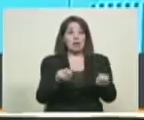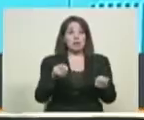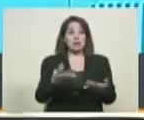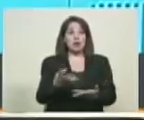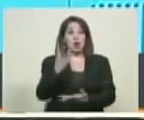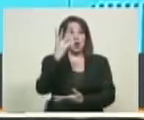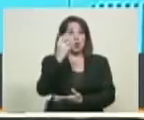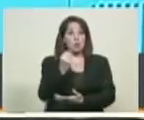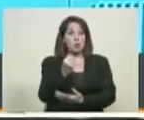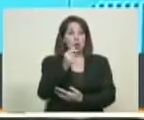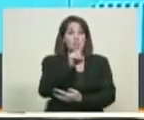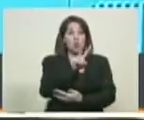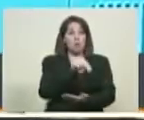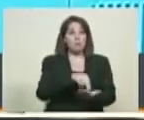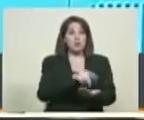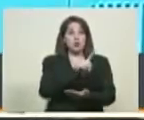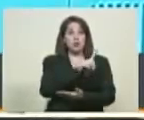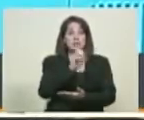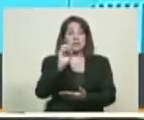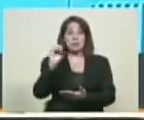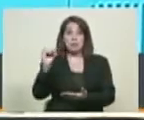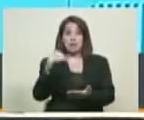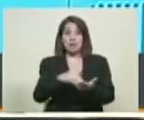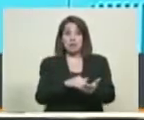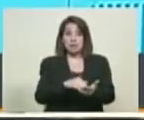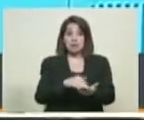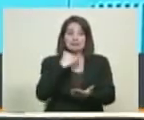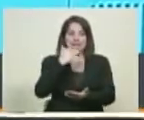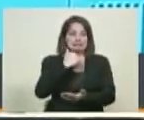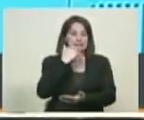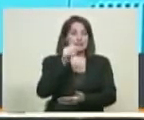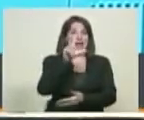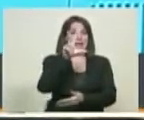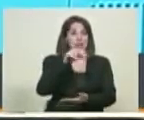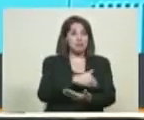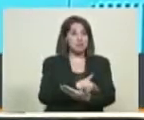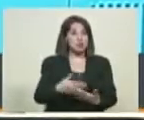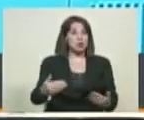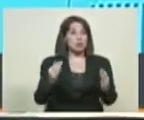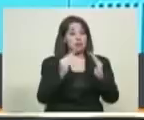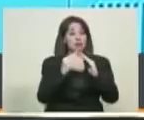vivienda 2.100.000, rumbo a la vivienda 3 millones.